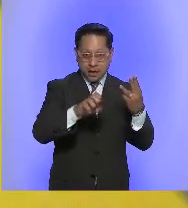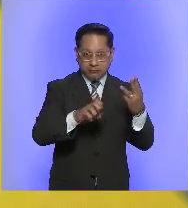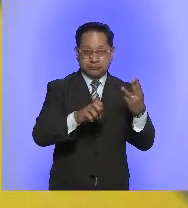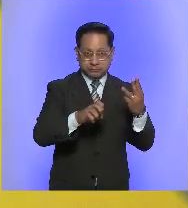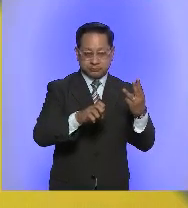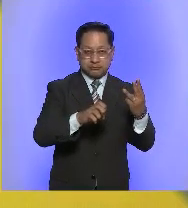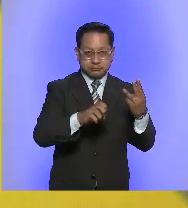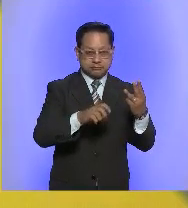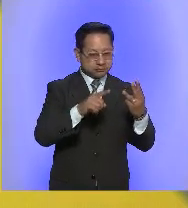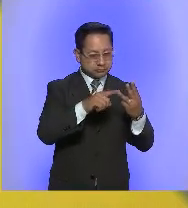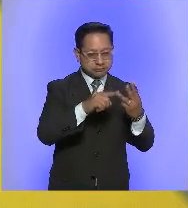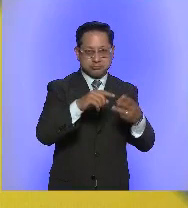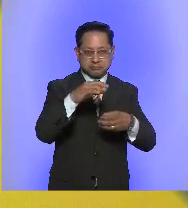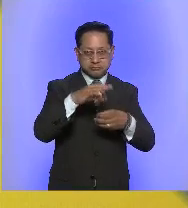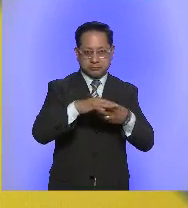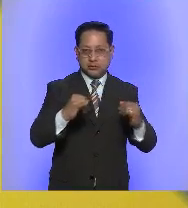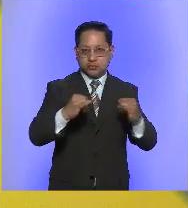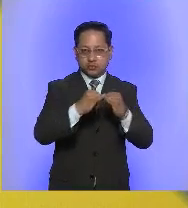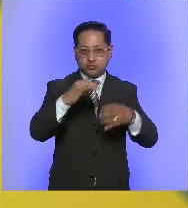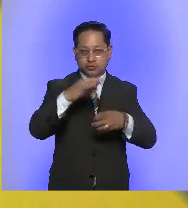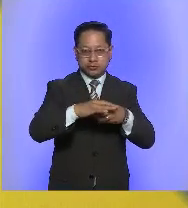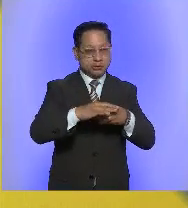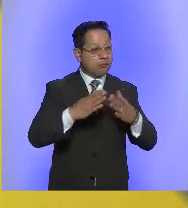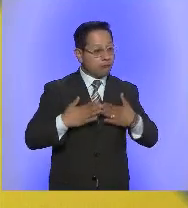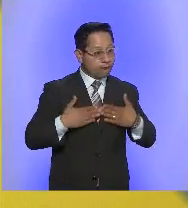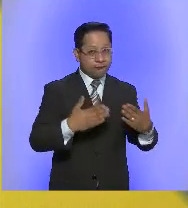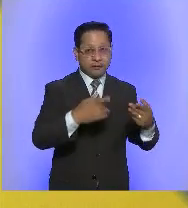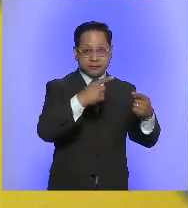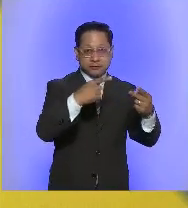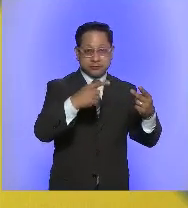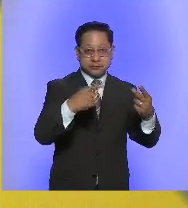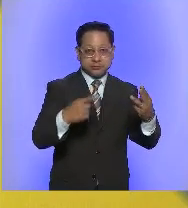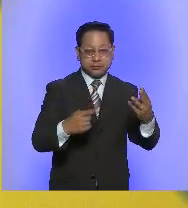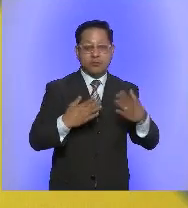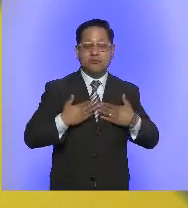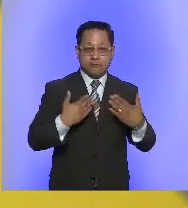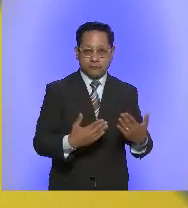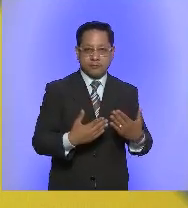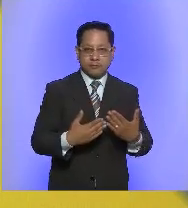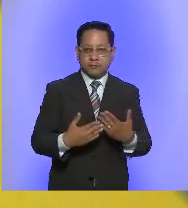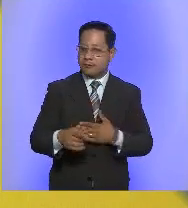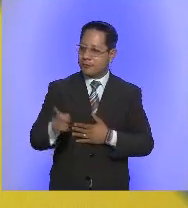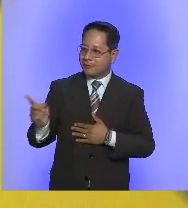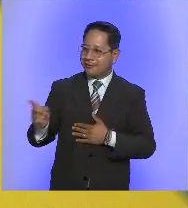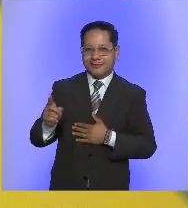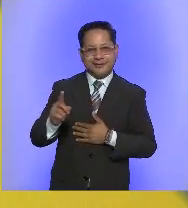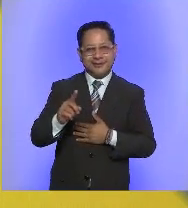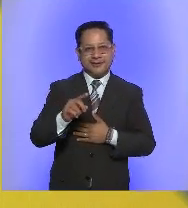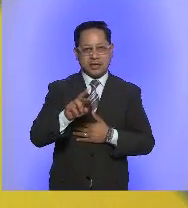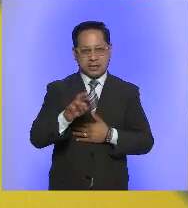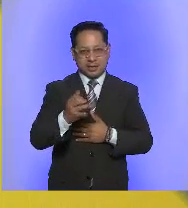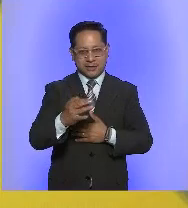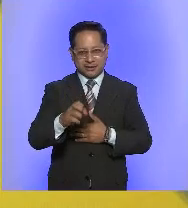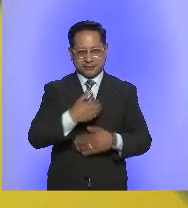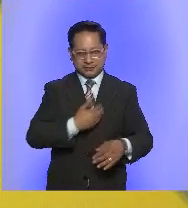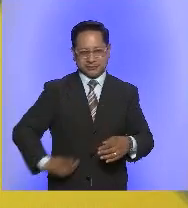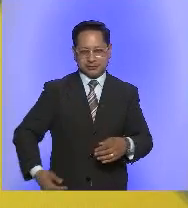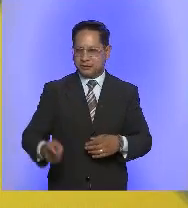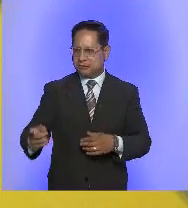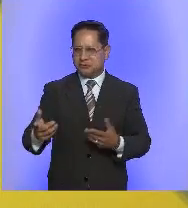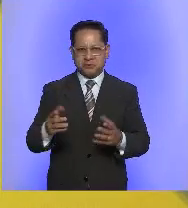mencionó el doctor Reyes Rodríguez Mondragón. ¿Cómo es posible que los que menos